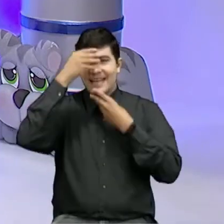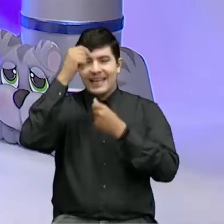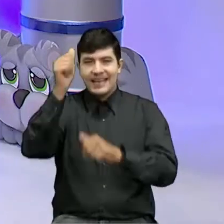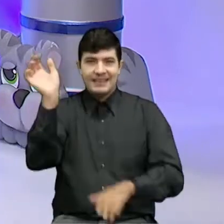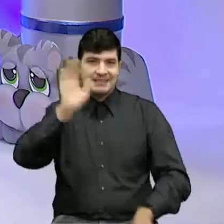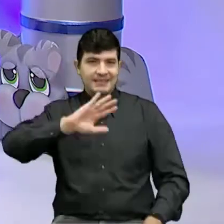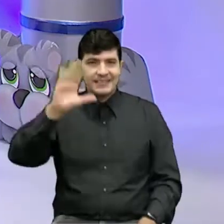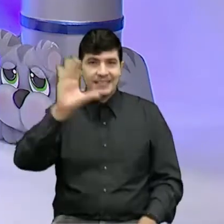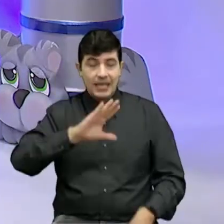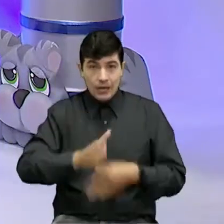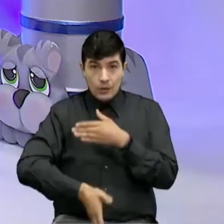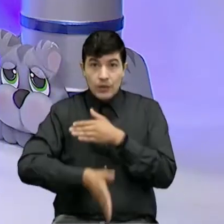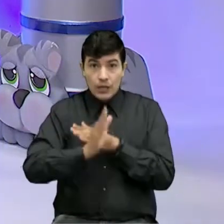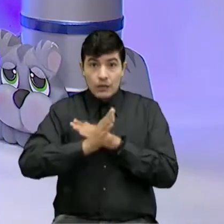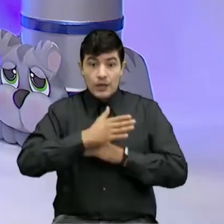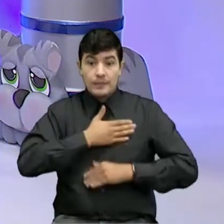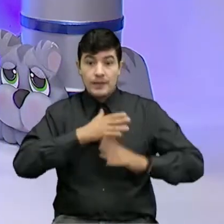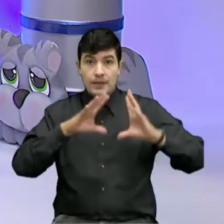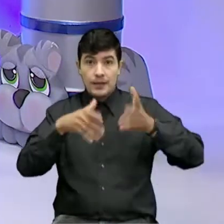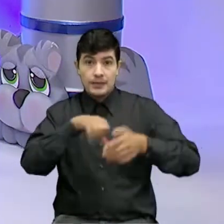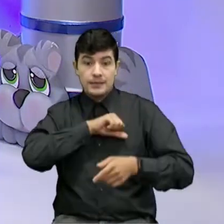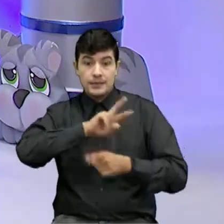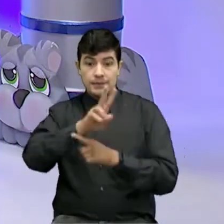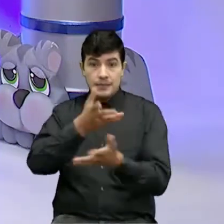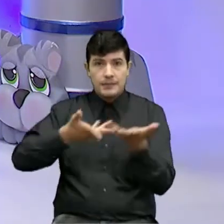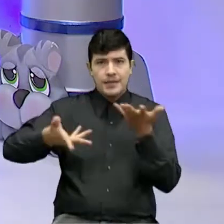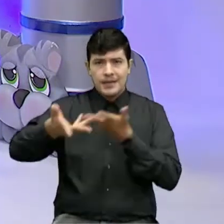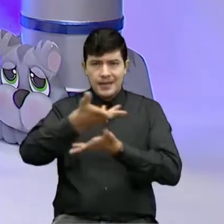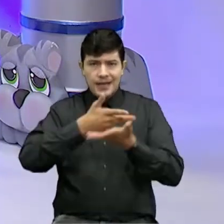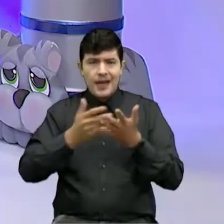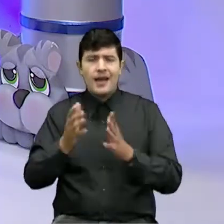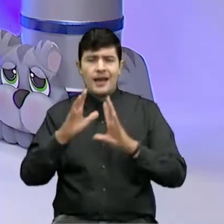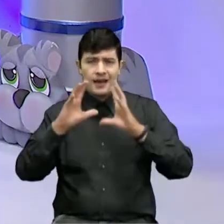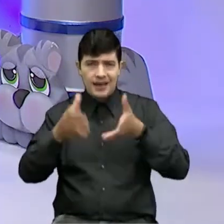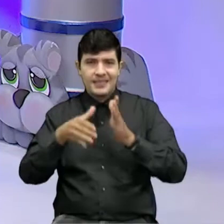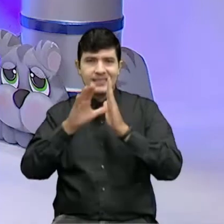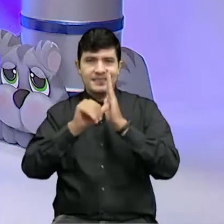No se despeguen, a continuación viene mi clase, mi parche, con